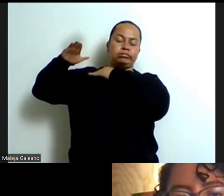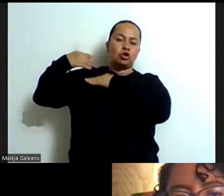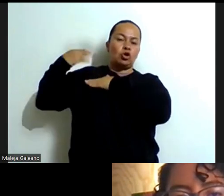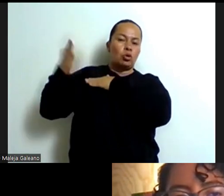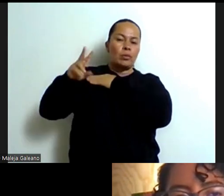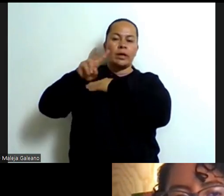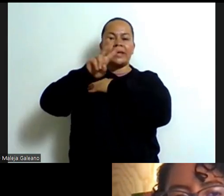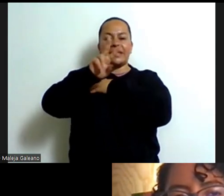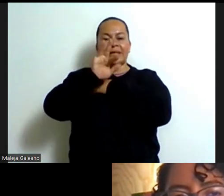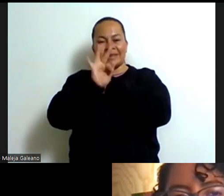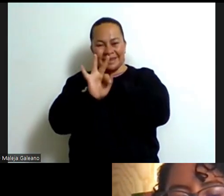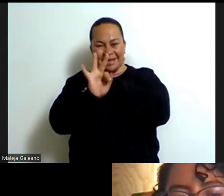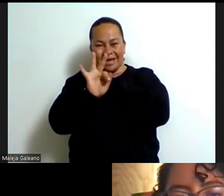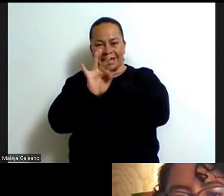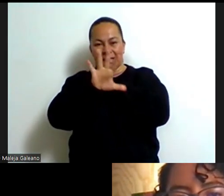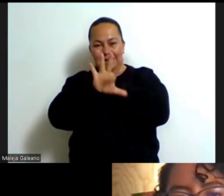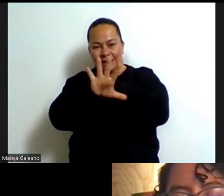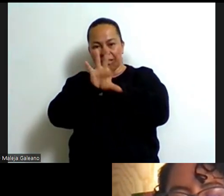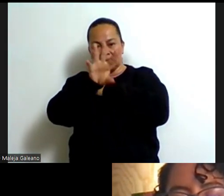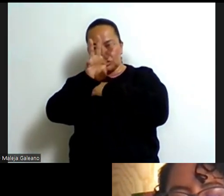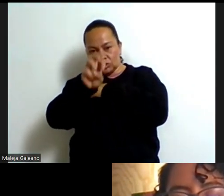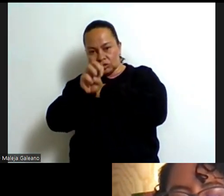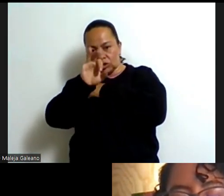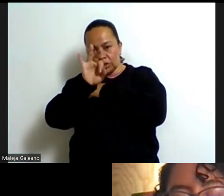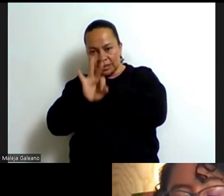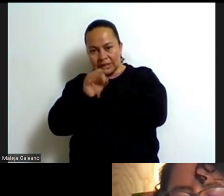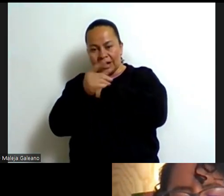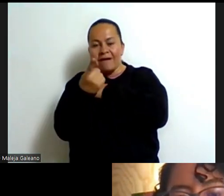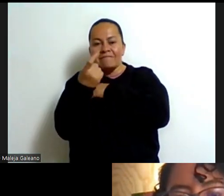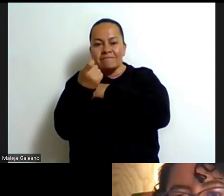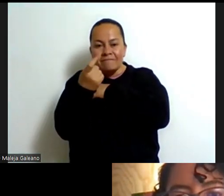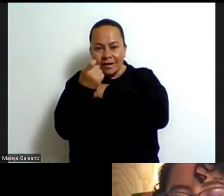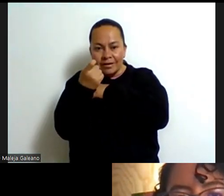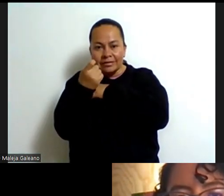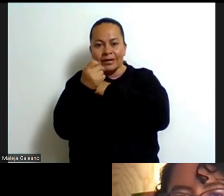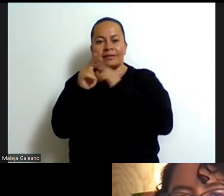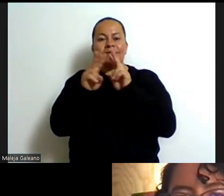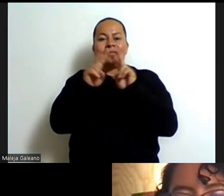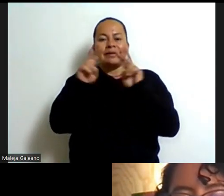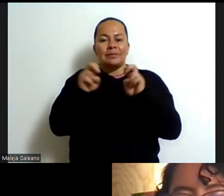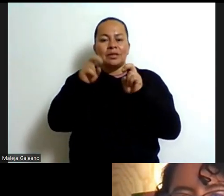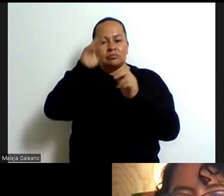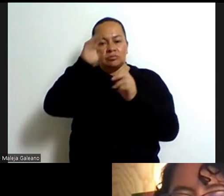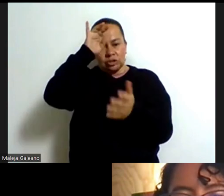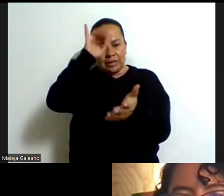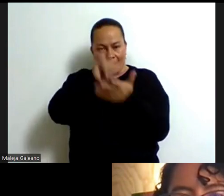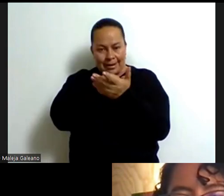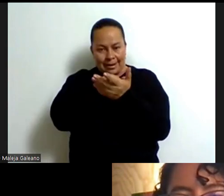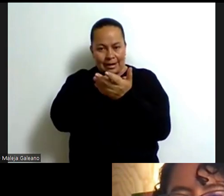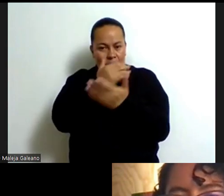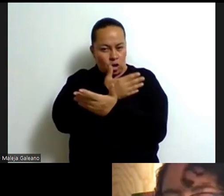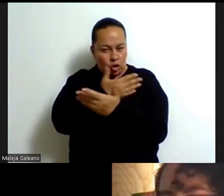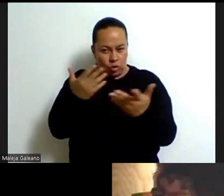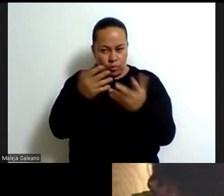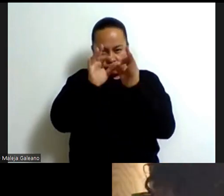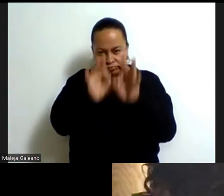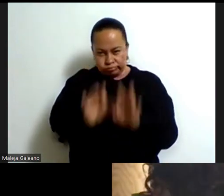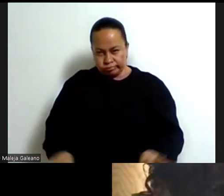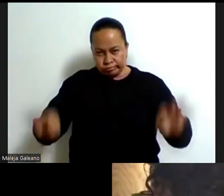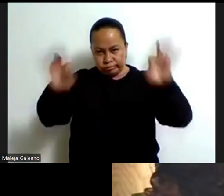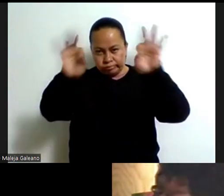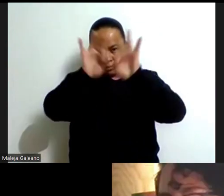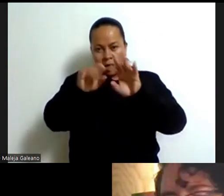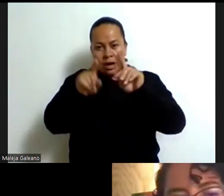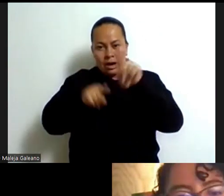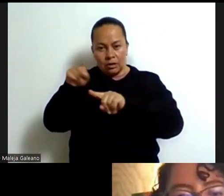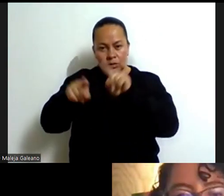583 que si bien le falta en términos de su parte considerativa si es importante algunos de los